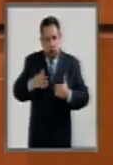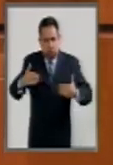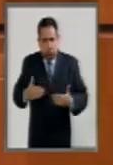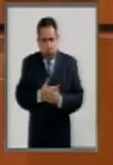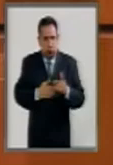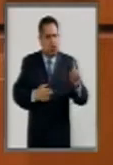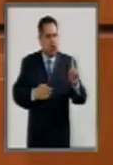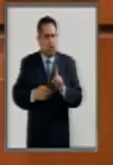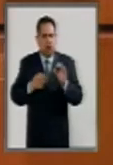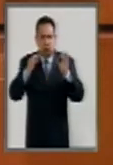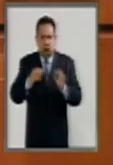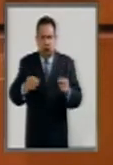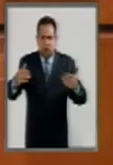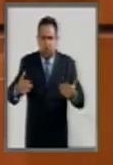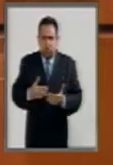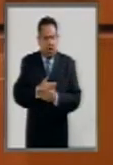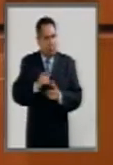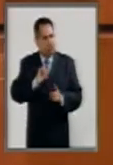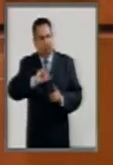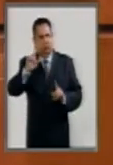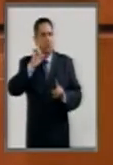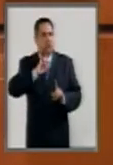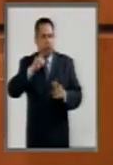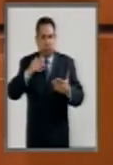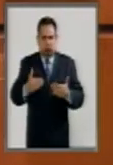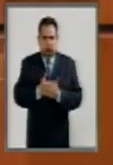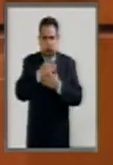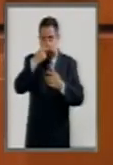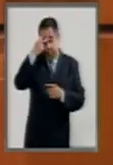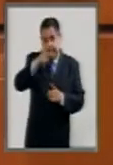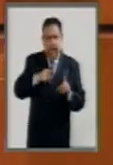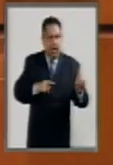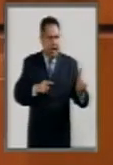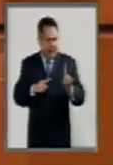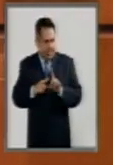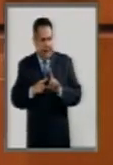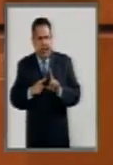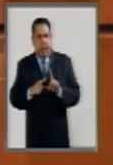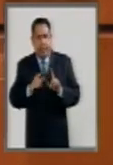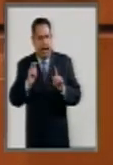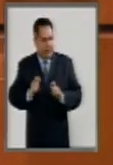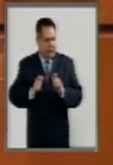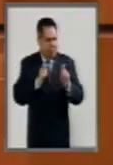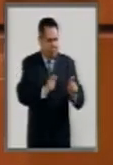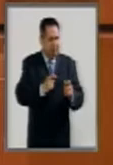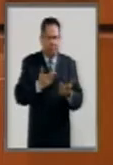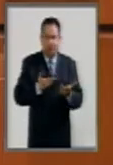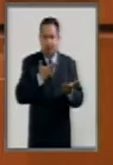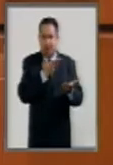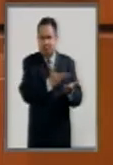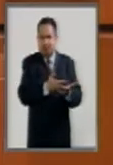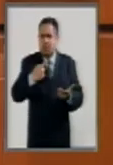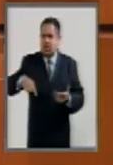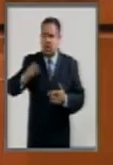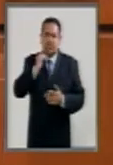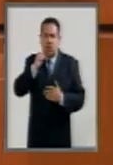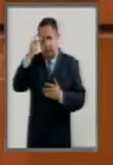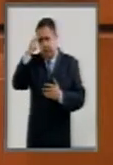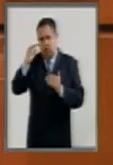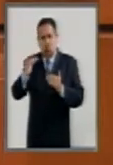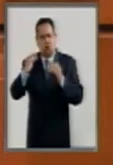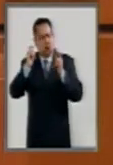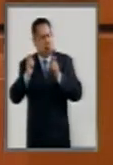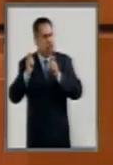sigue siendo una ilustre ciudadana, una ilustre mexicana, a recibir por parte del Senado de la República